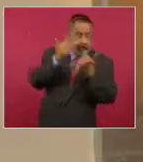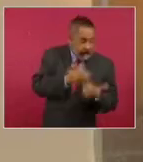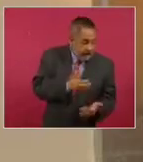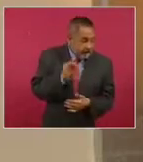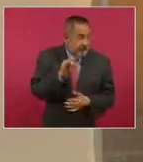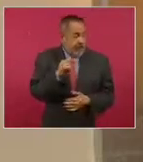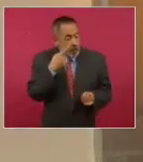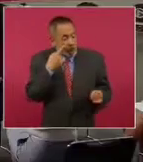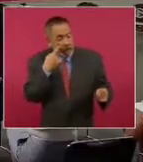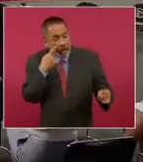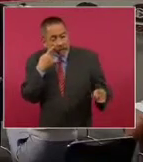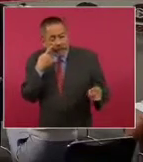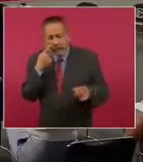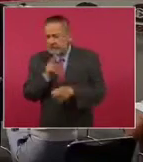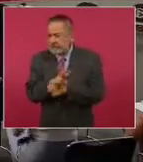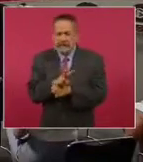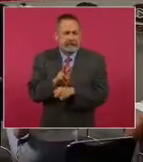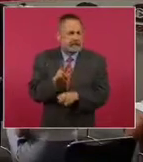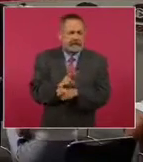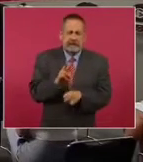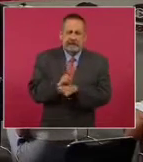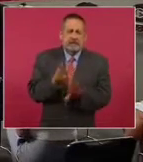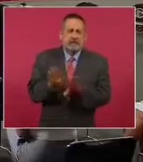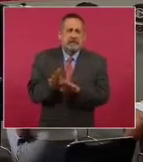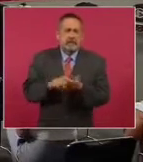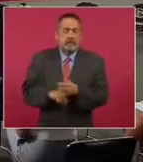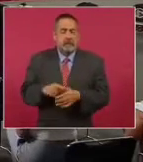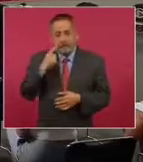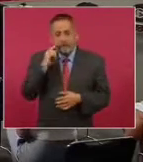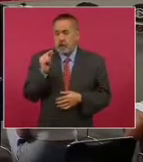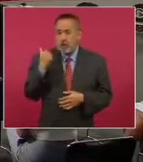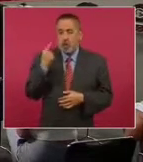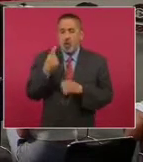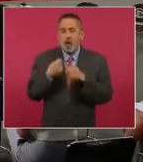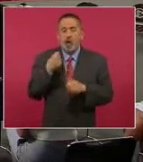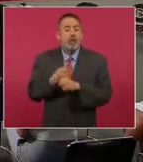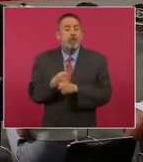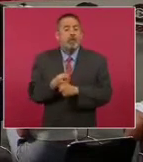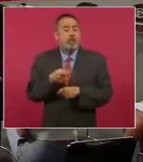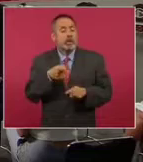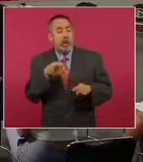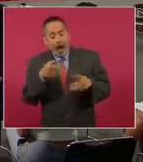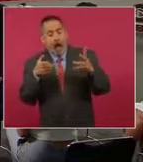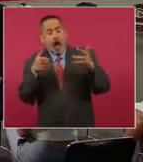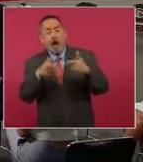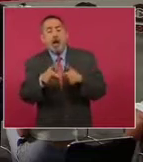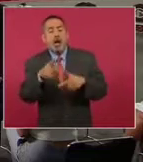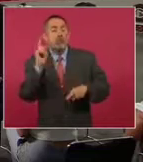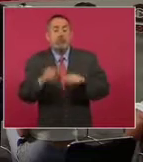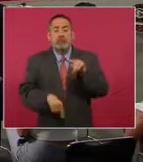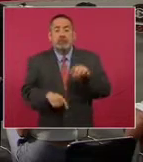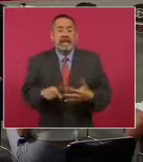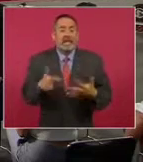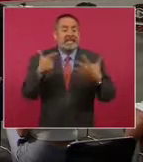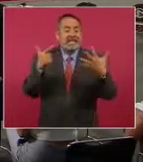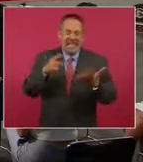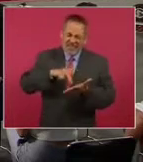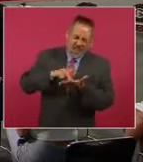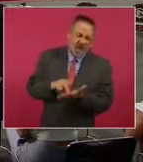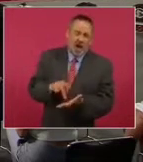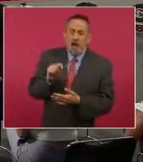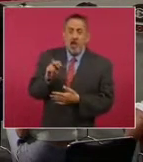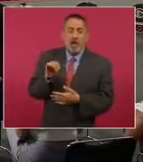esta droga. Tan solo el año pasado incautamos 7 toneladas